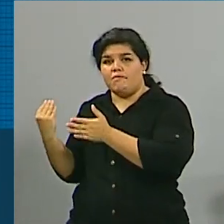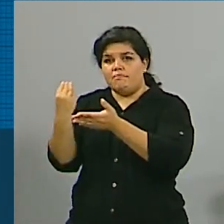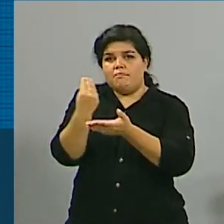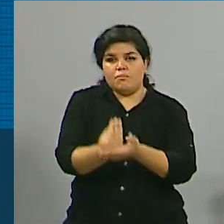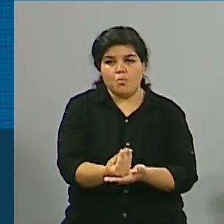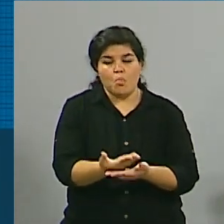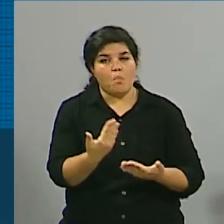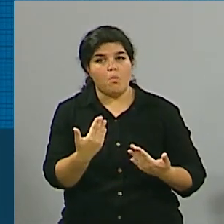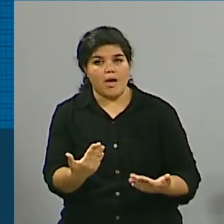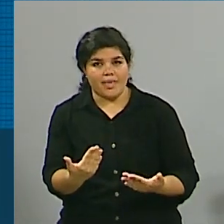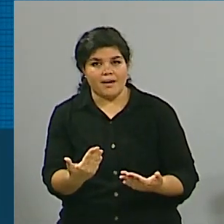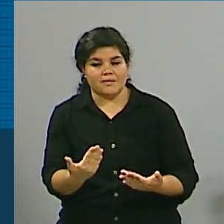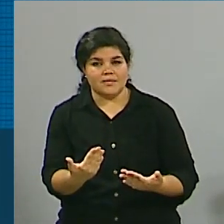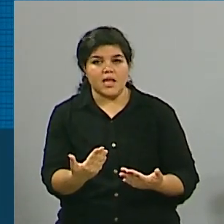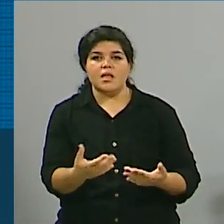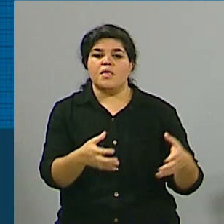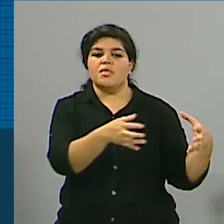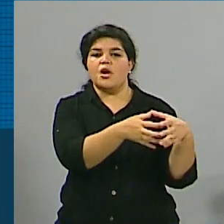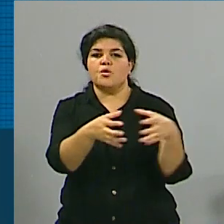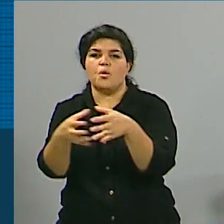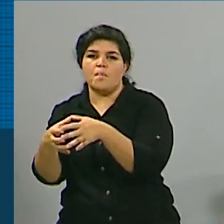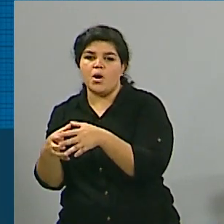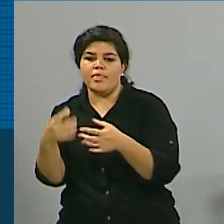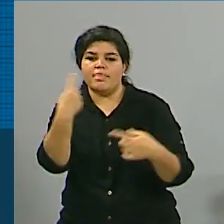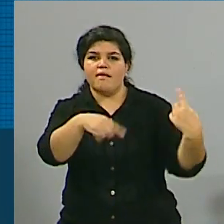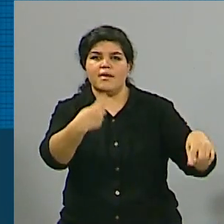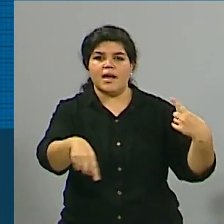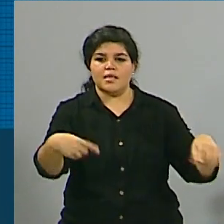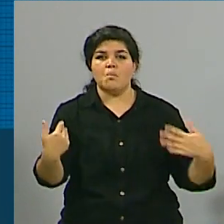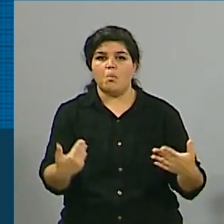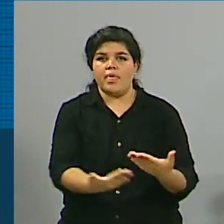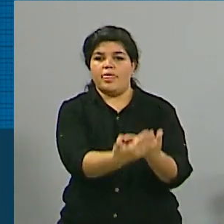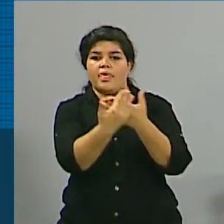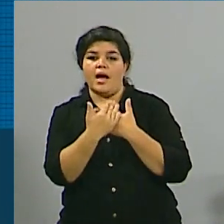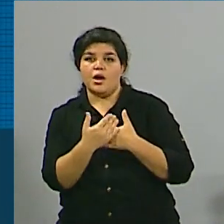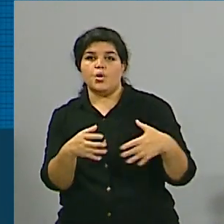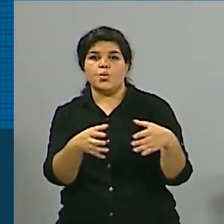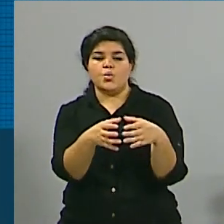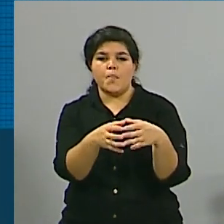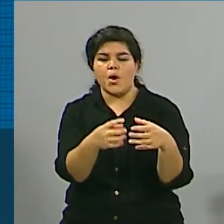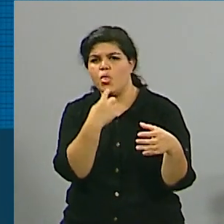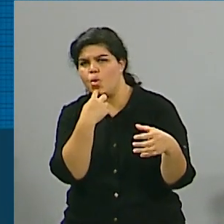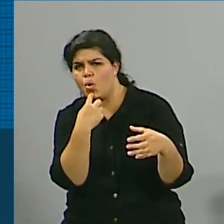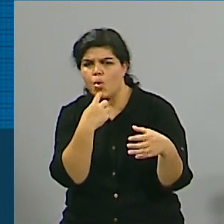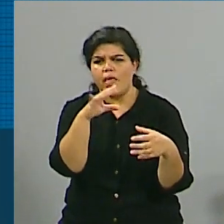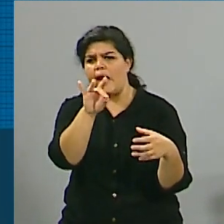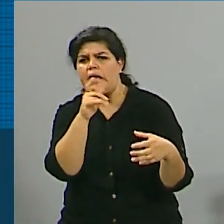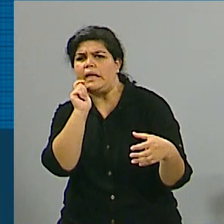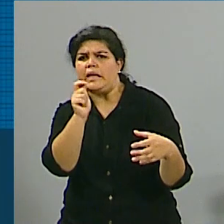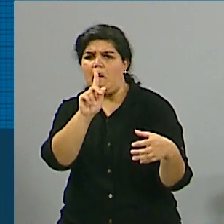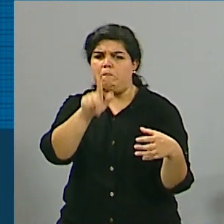cooptar votos de diferentes espacios, y principalmente este núcleo de indecisos y este núcleo de votantes fluctuantes que pueden